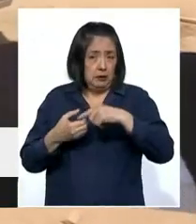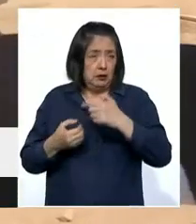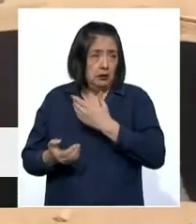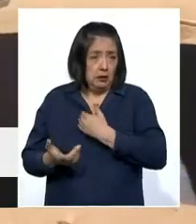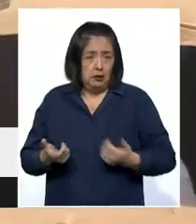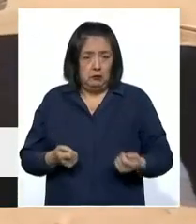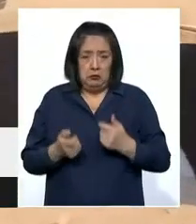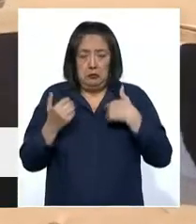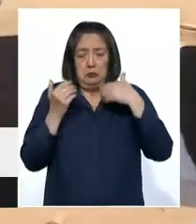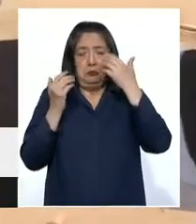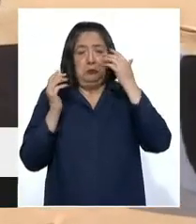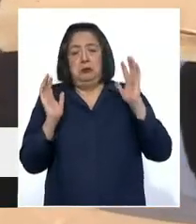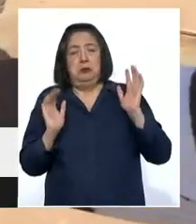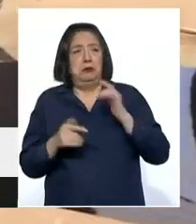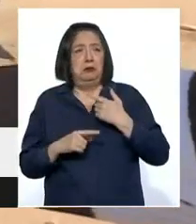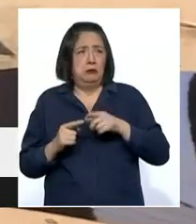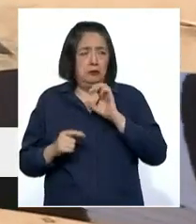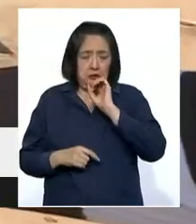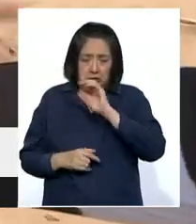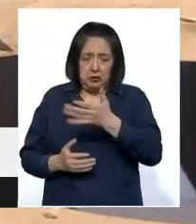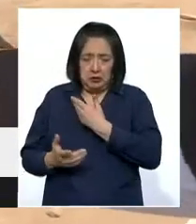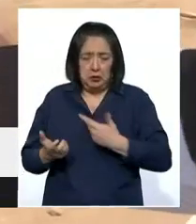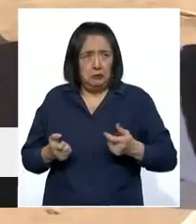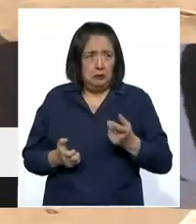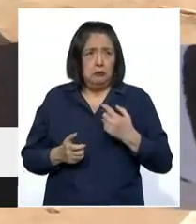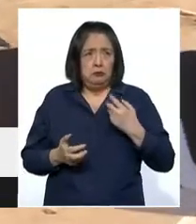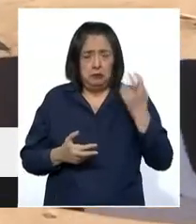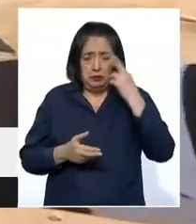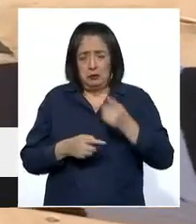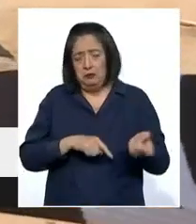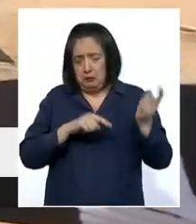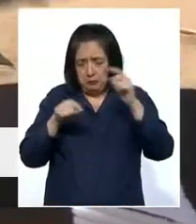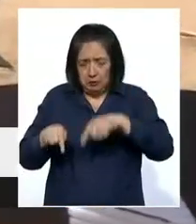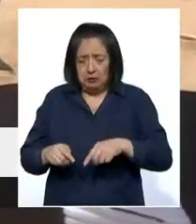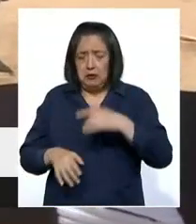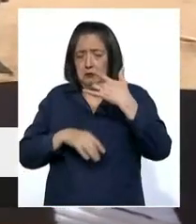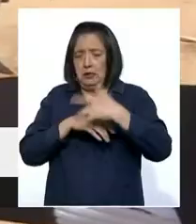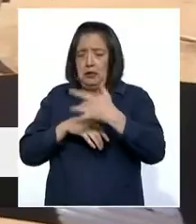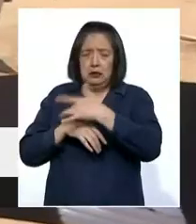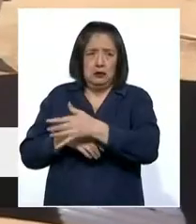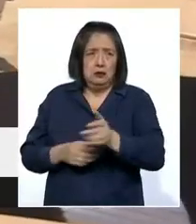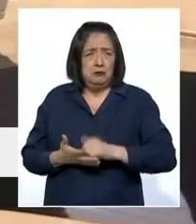terreno no sabía pero sí de hecho queda el estado por eso que hemos venido